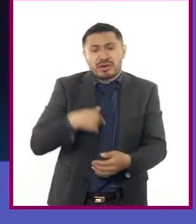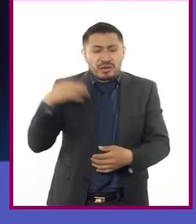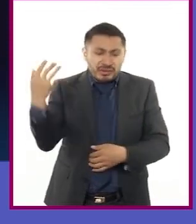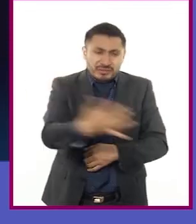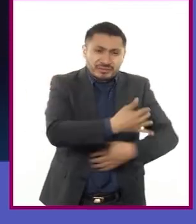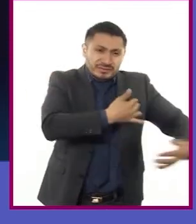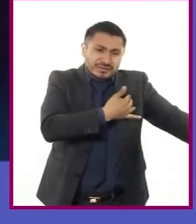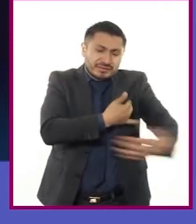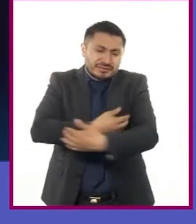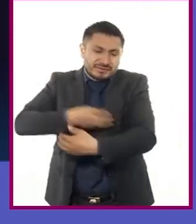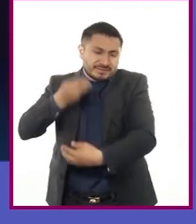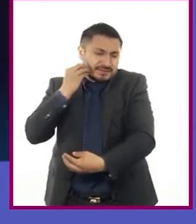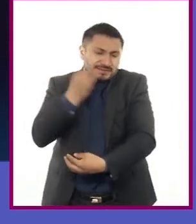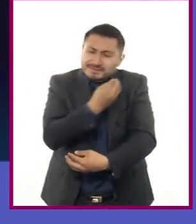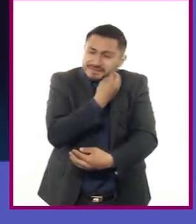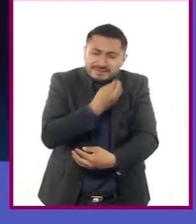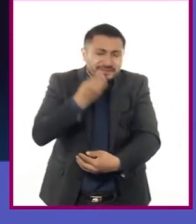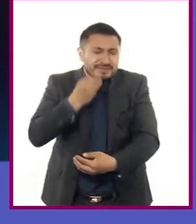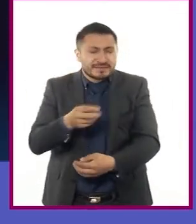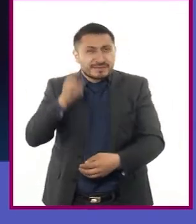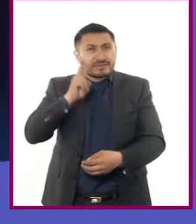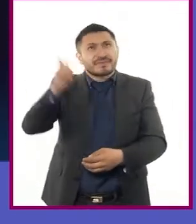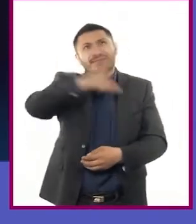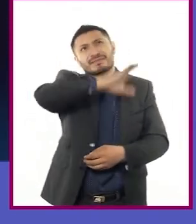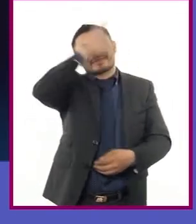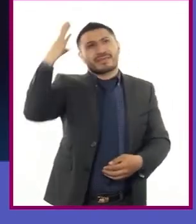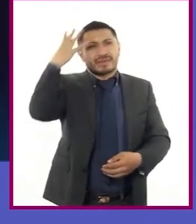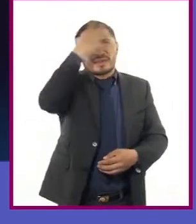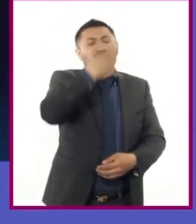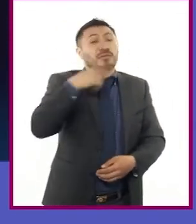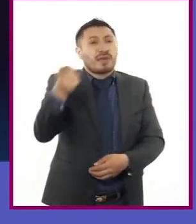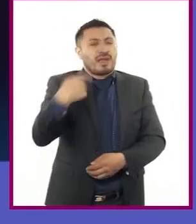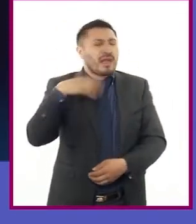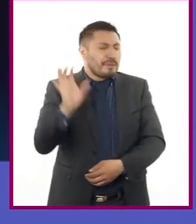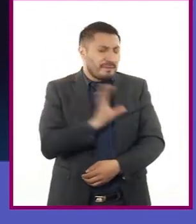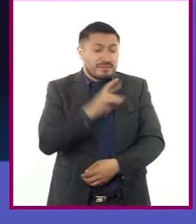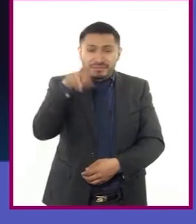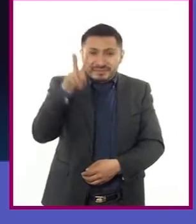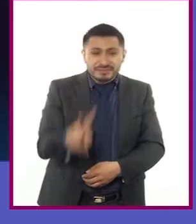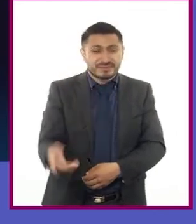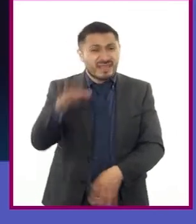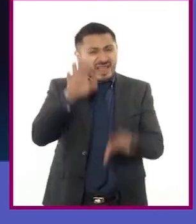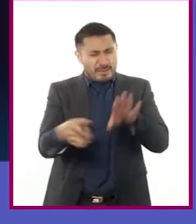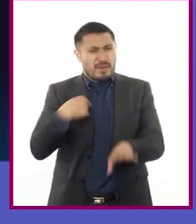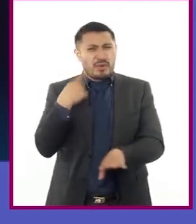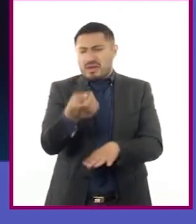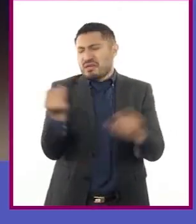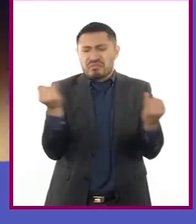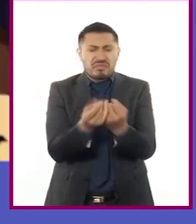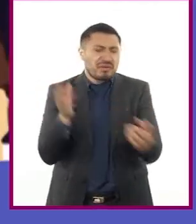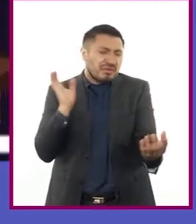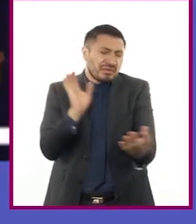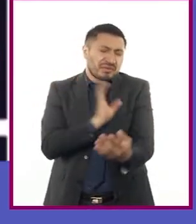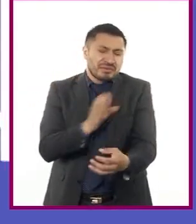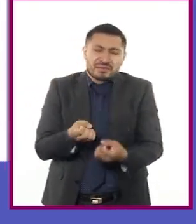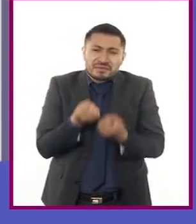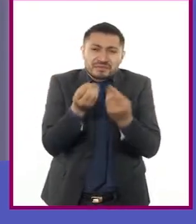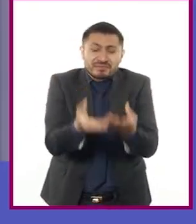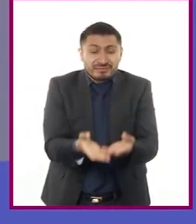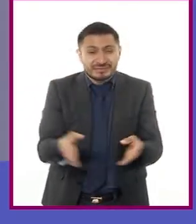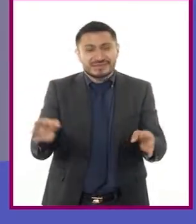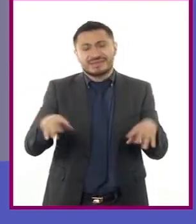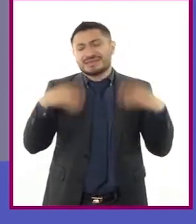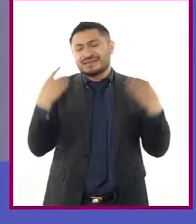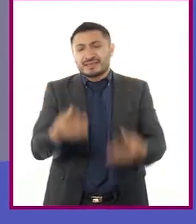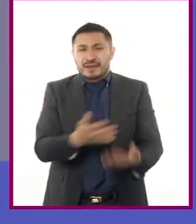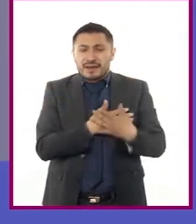La besé tantas veces bajo el cielo infinito. Ella me quiso. A veces yo también la quería. ¿Cómo no haber amado sus